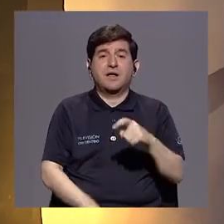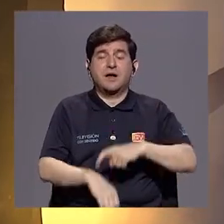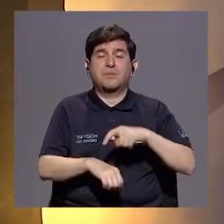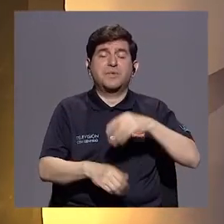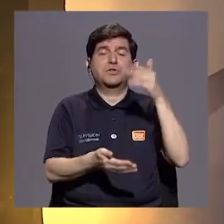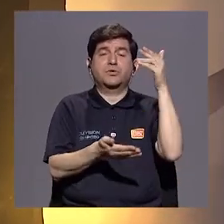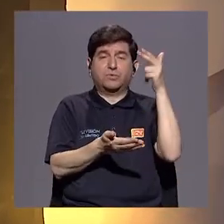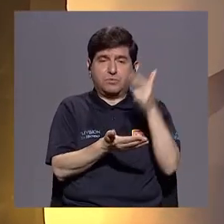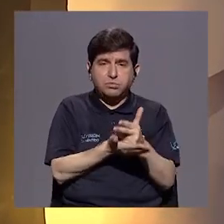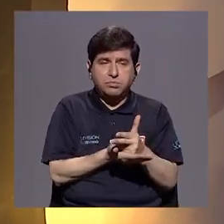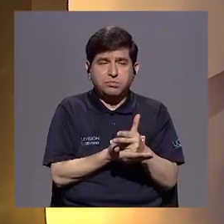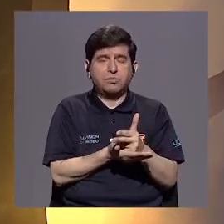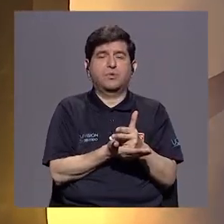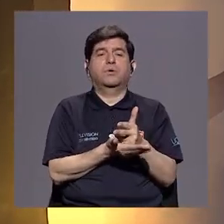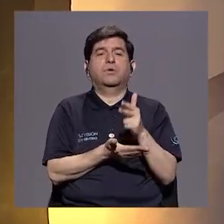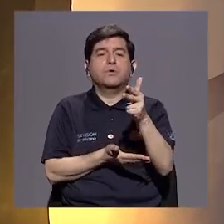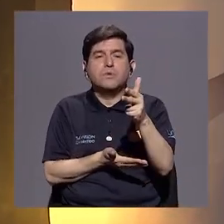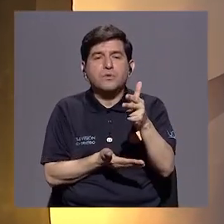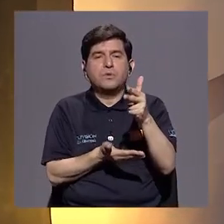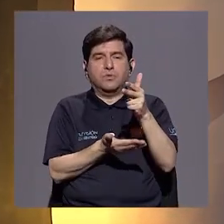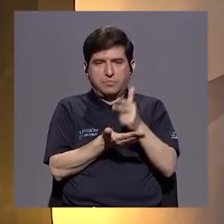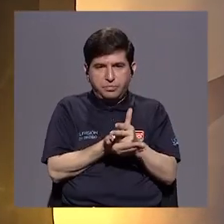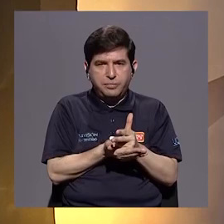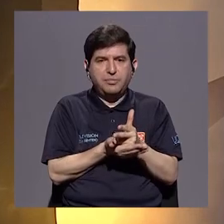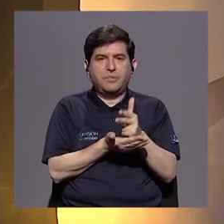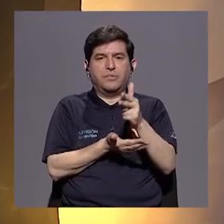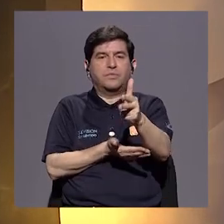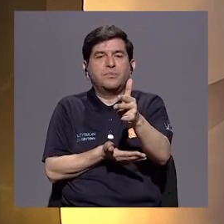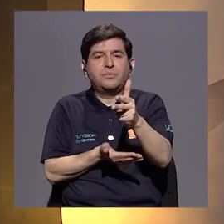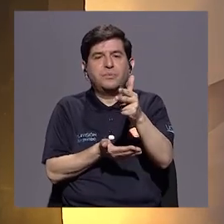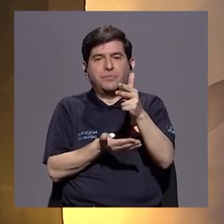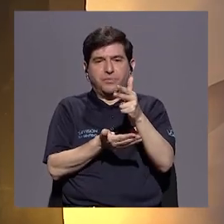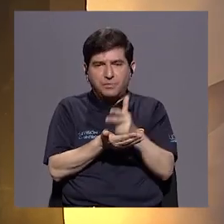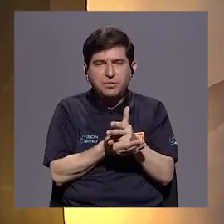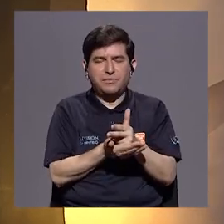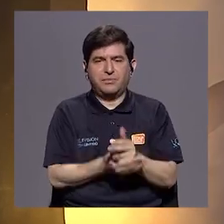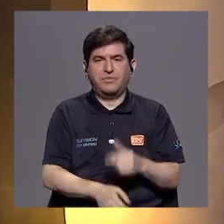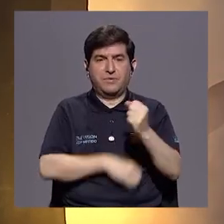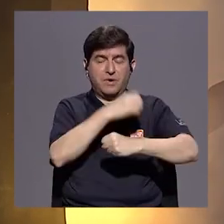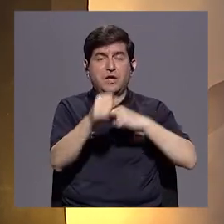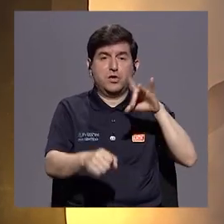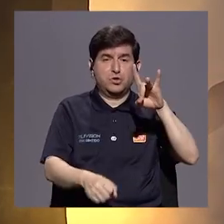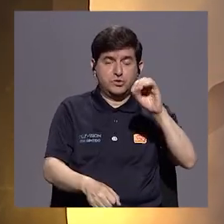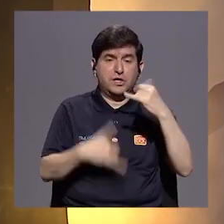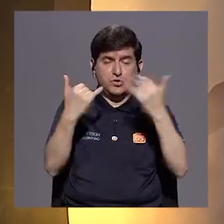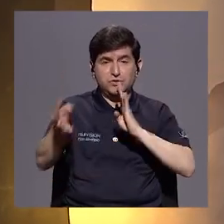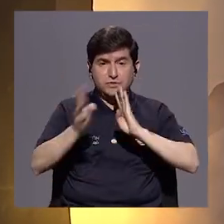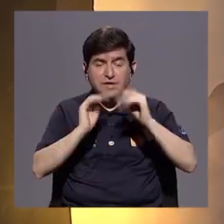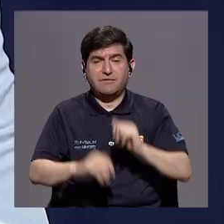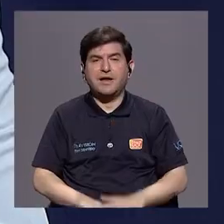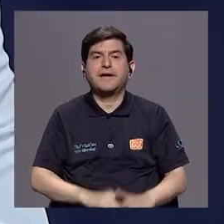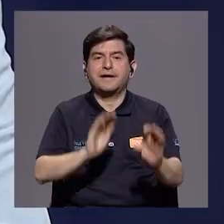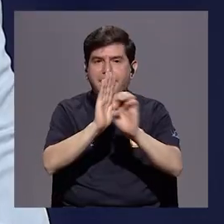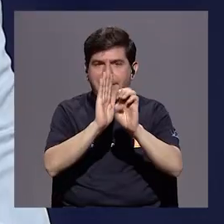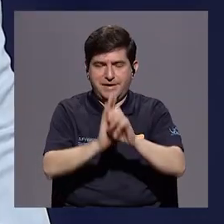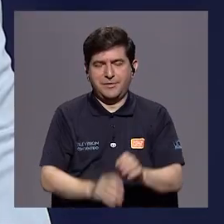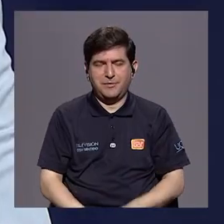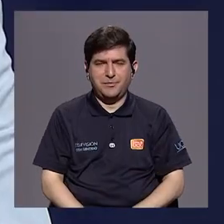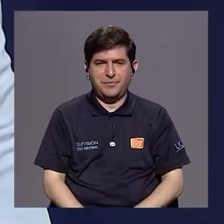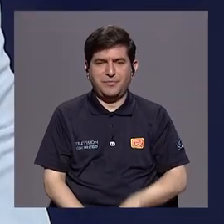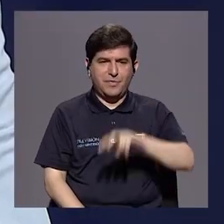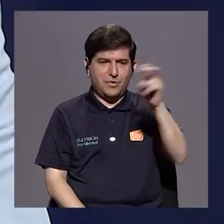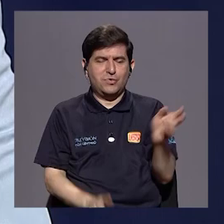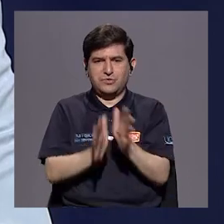se detiene inicial se detiene es ya y entonces desde los años 80 hablábamos de eso por ejemplo en el